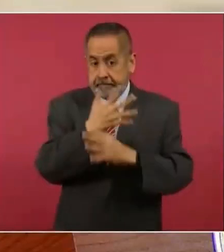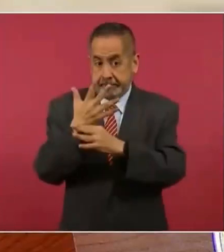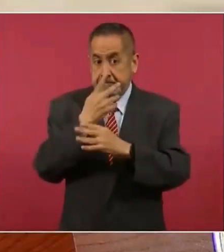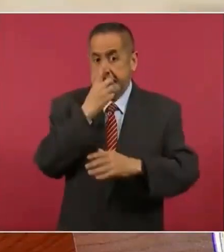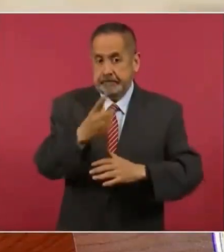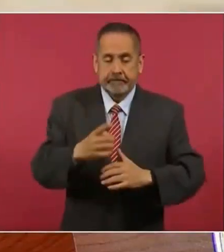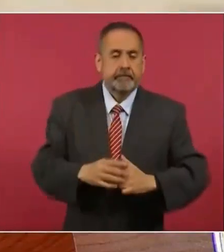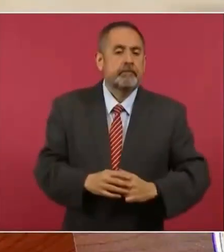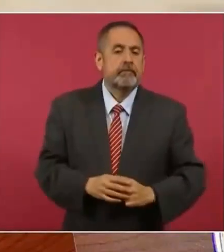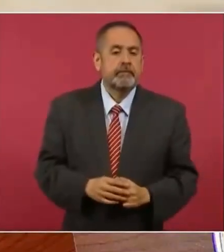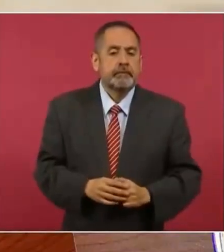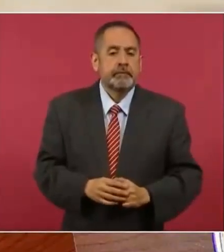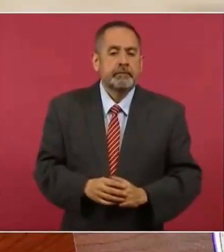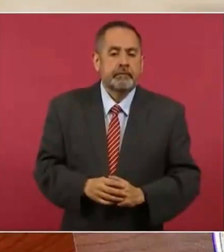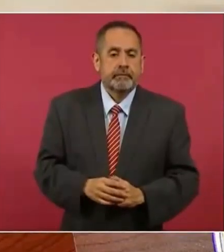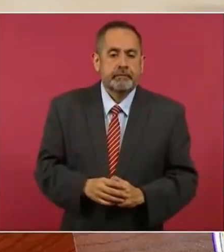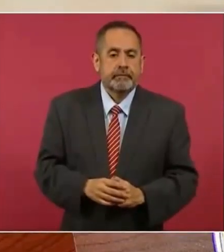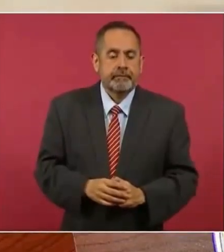Es que